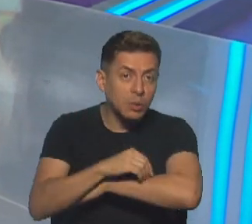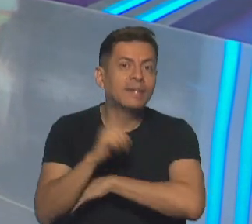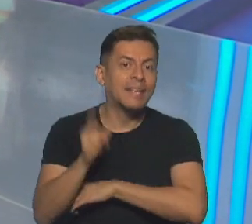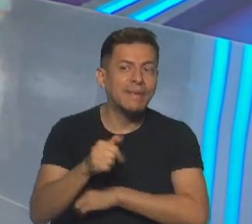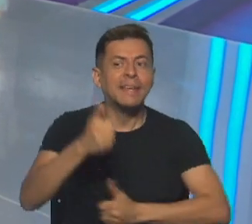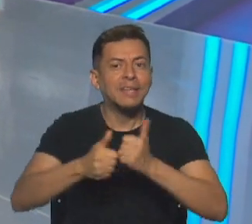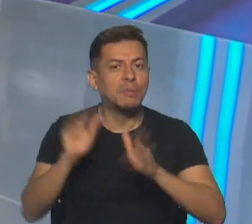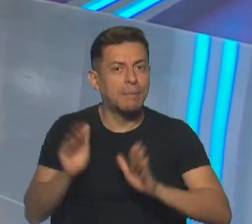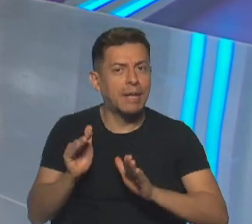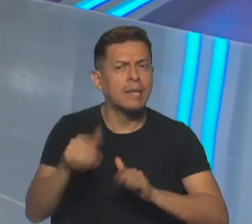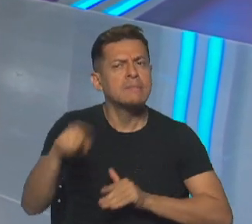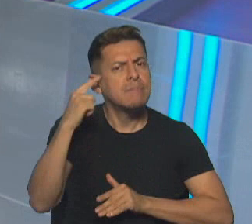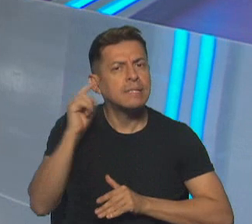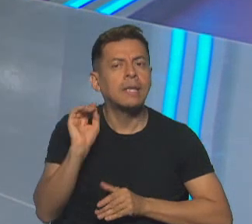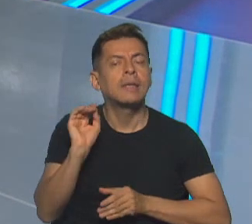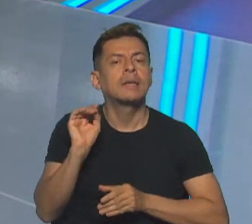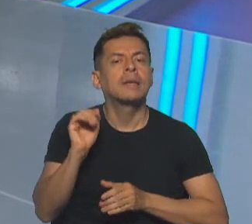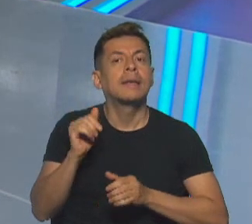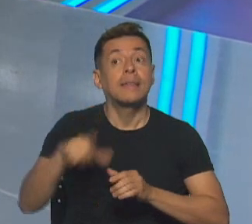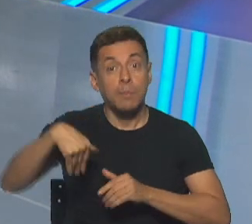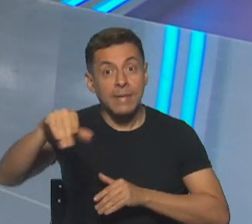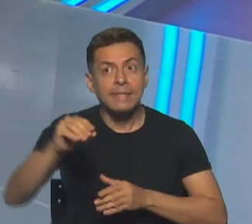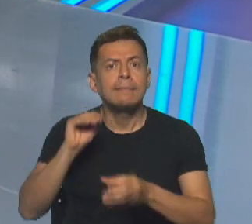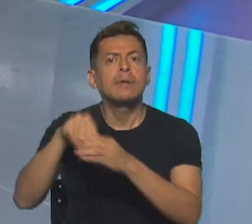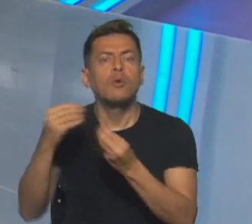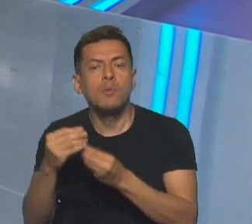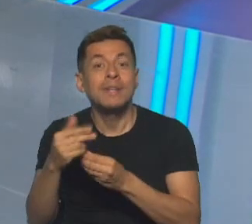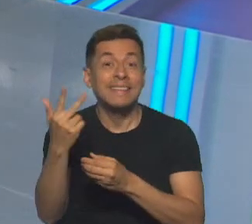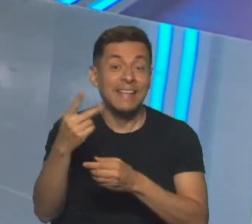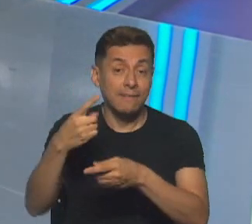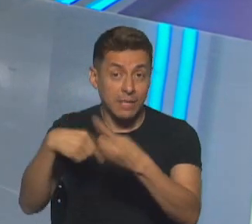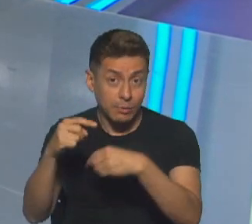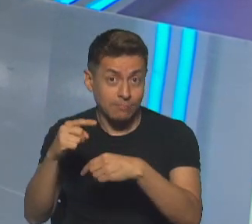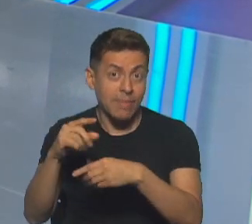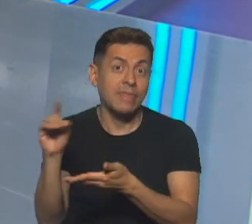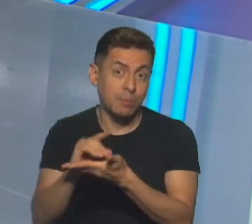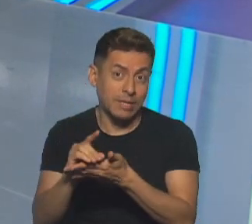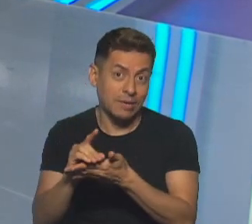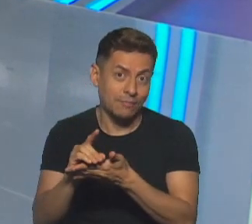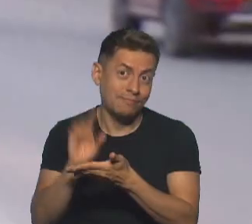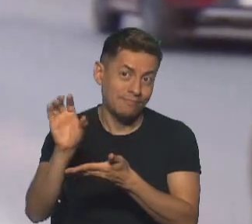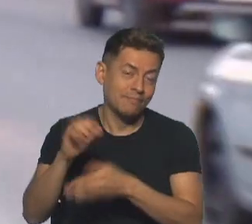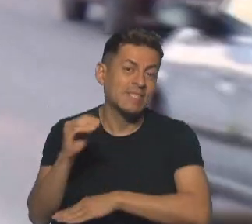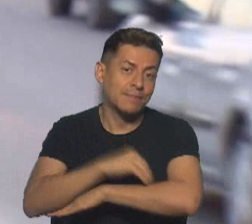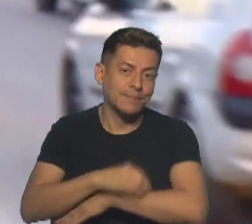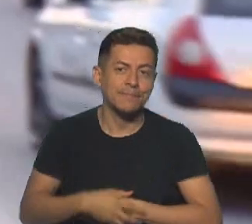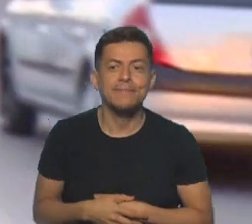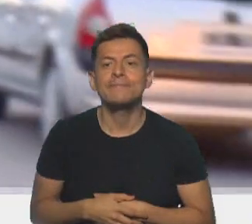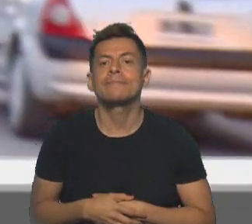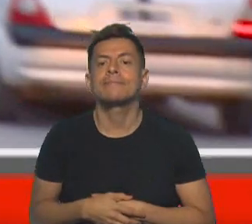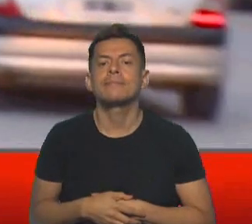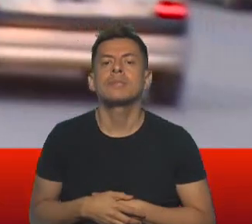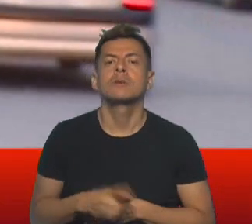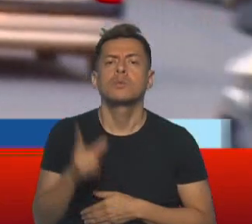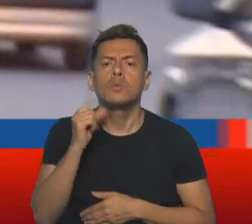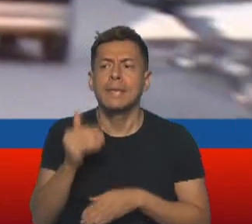para determinar si participan o no en las legislativas, con tres bancas a diputados que se renuevan para la provincia. A menos de